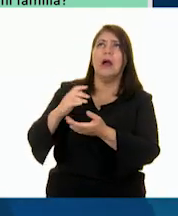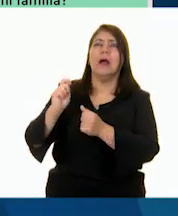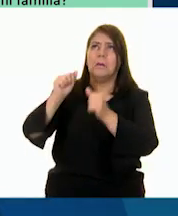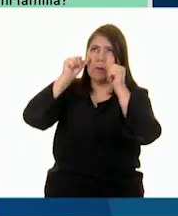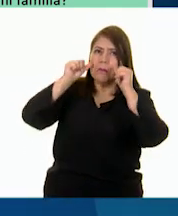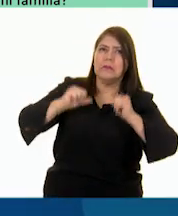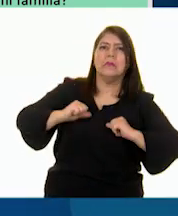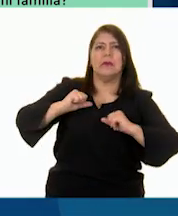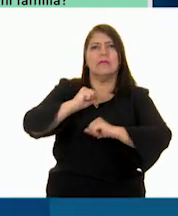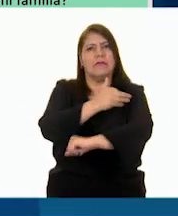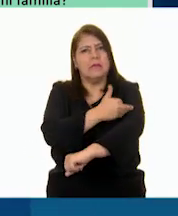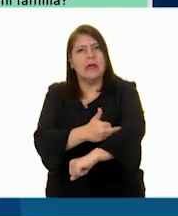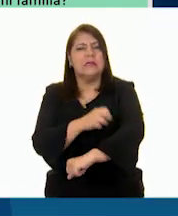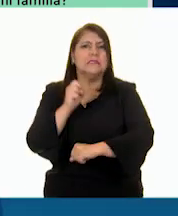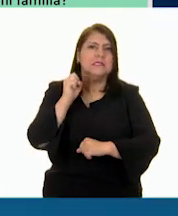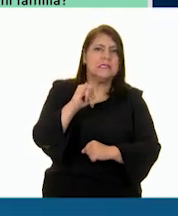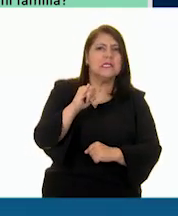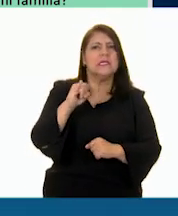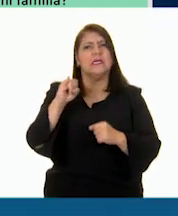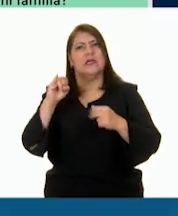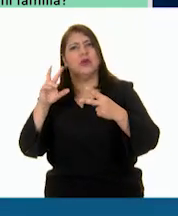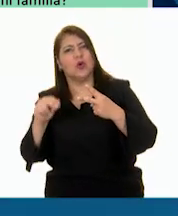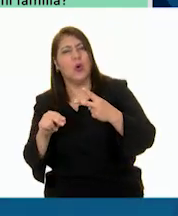Sí, no, a veces.